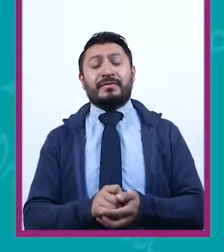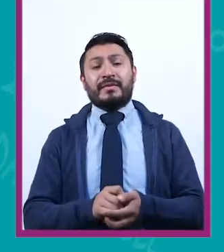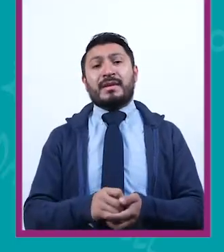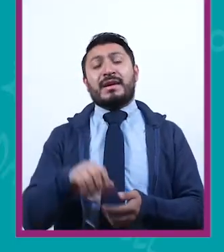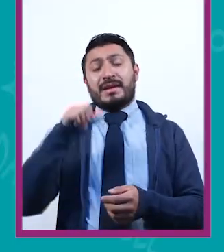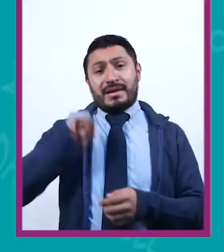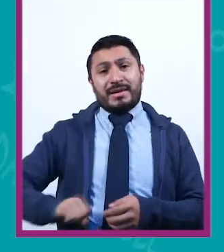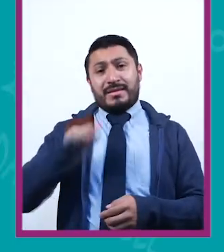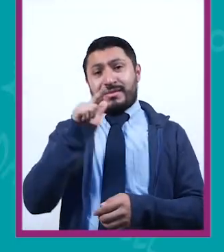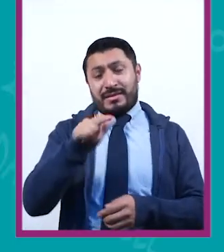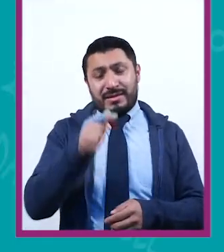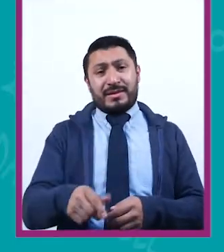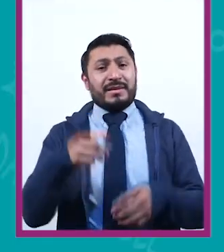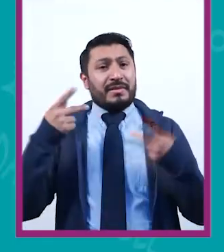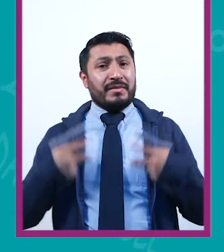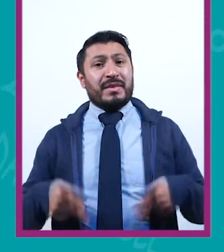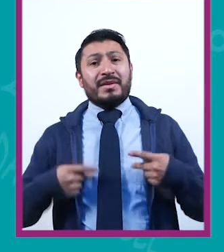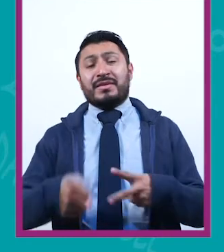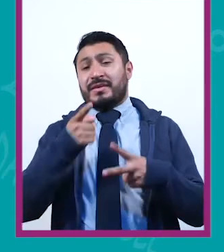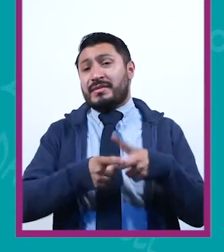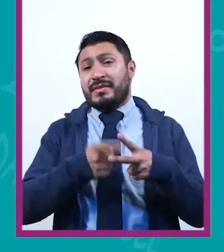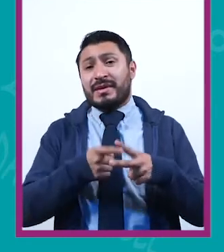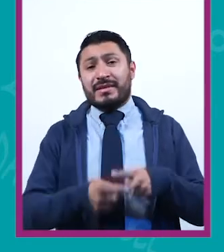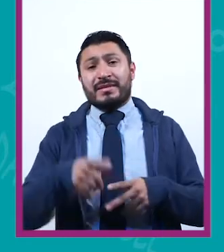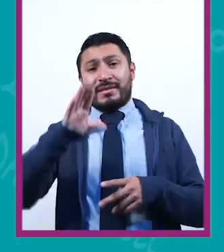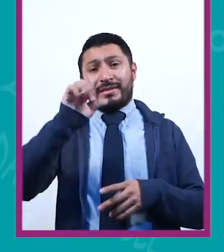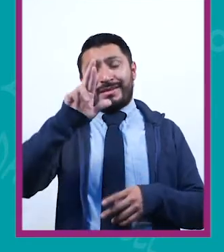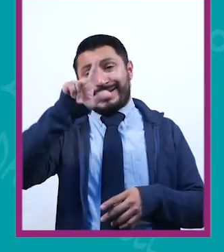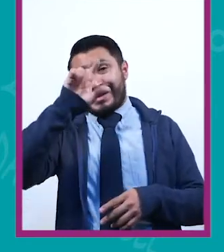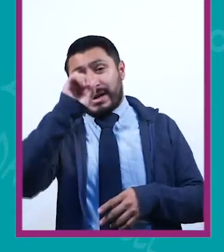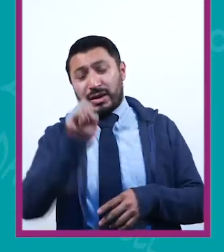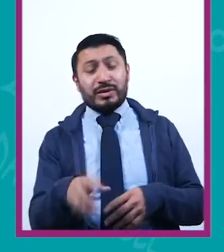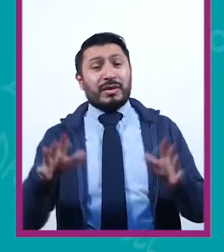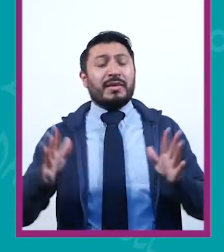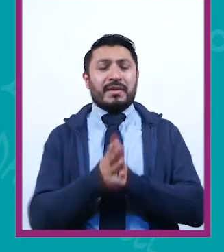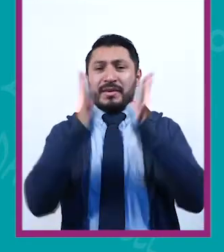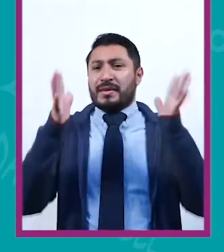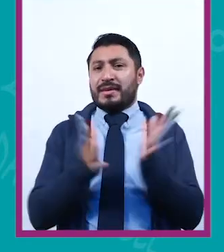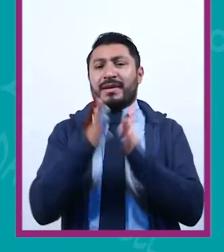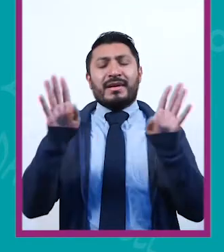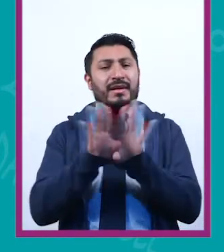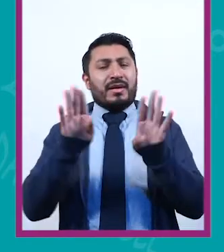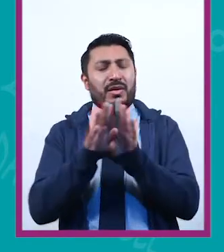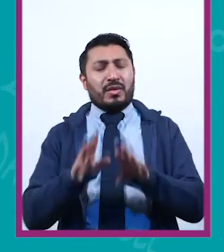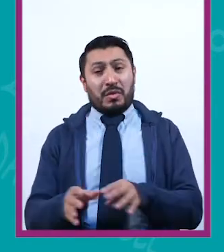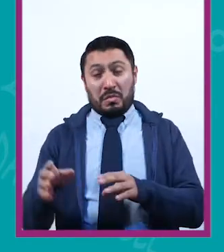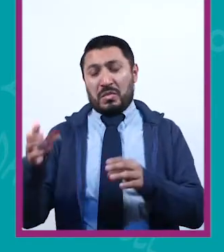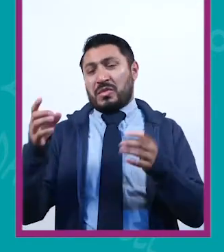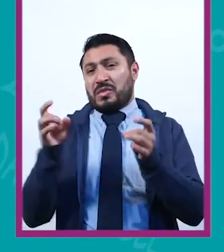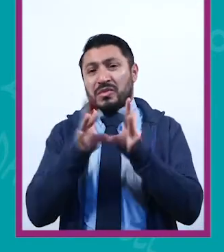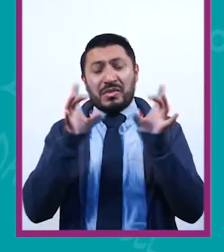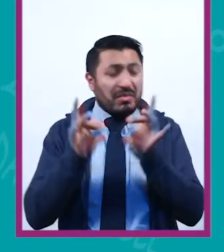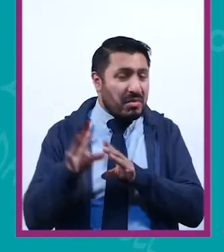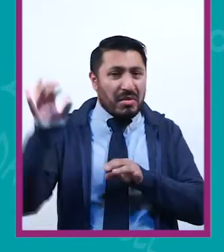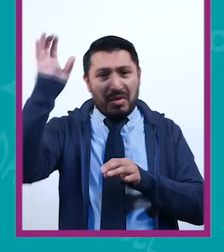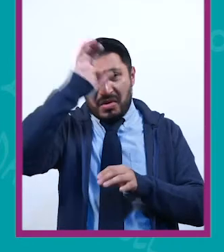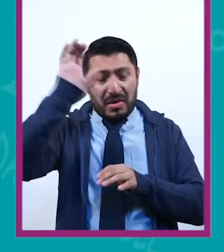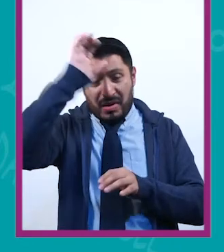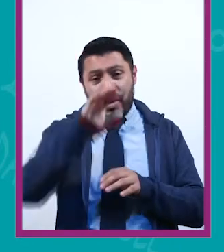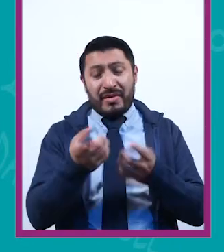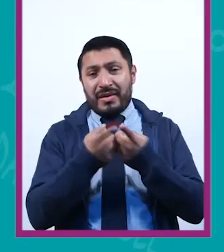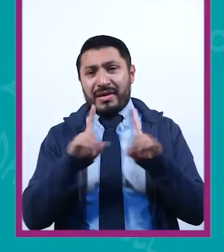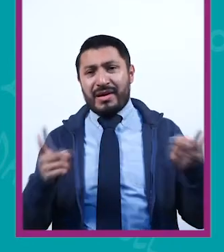el máximo exponente de las matemáticas fue Carlos Sigüenza y Góngora, quien participara de expediciones científicas